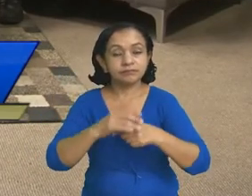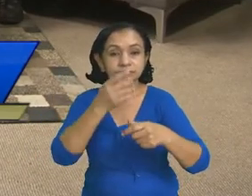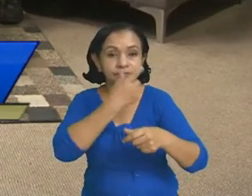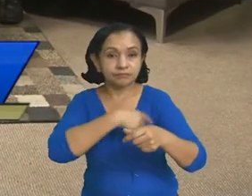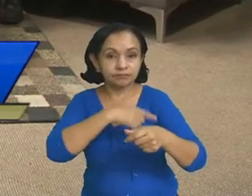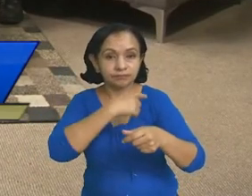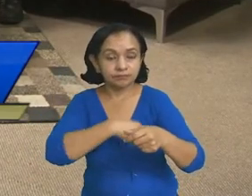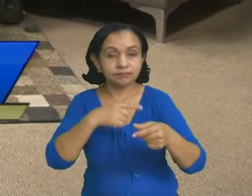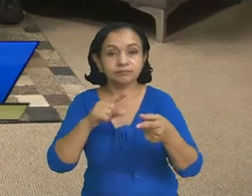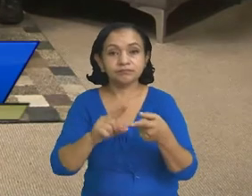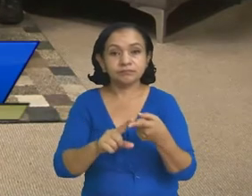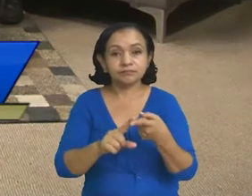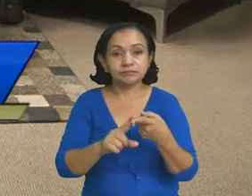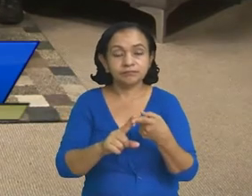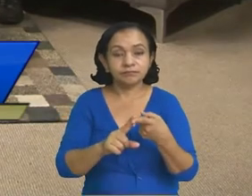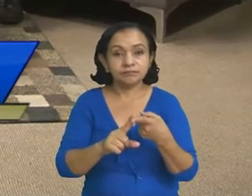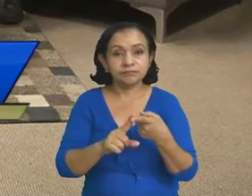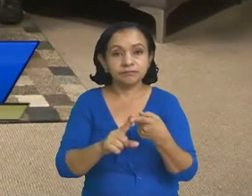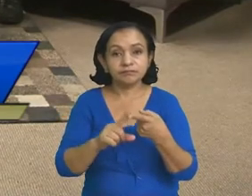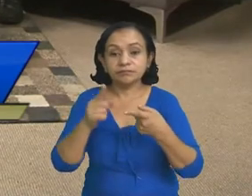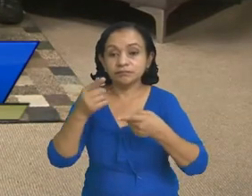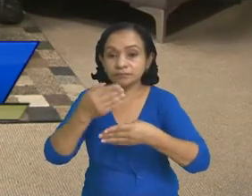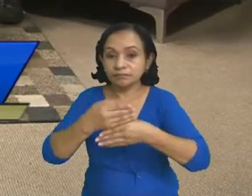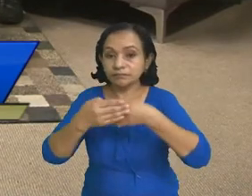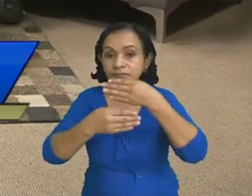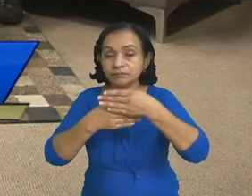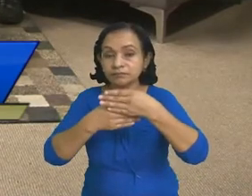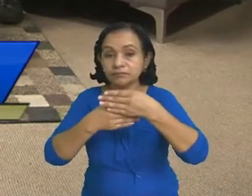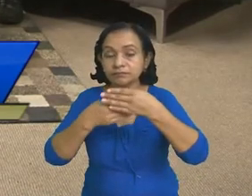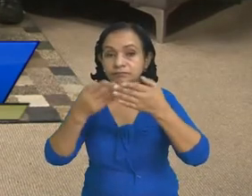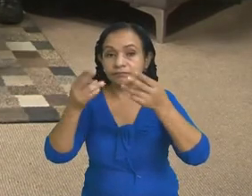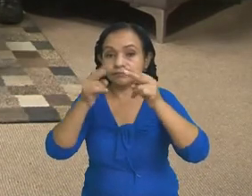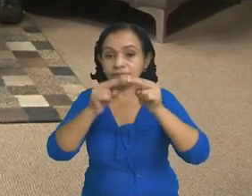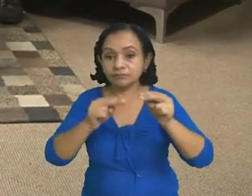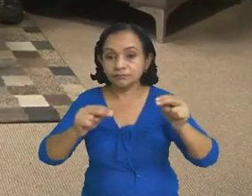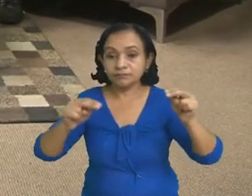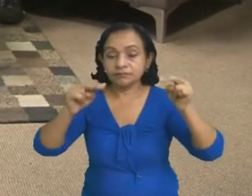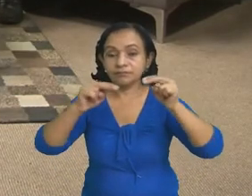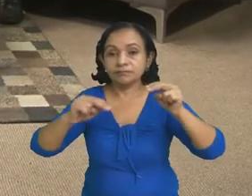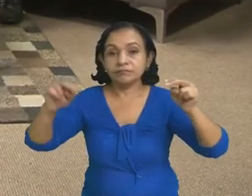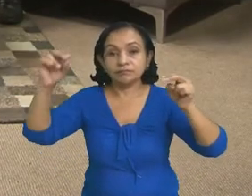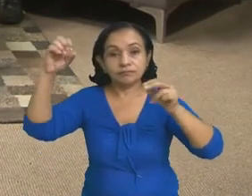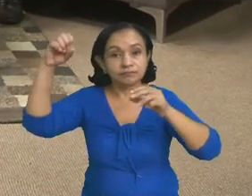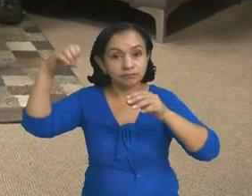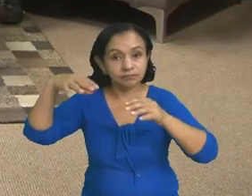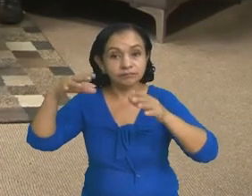escuelas, donde la infraestructura de transmisión y las redes de distribución